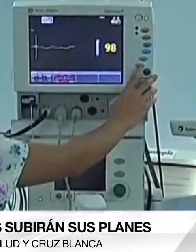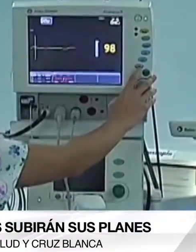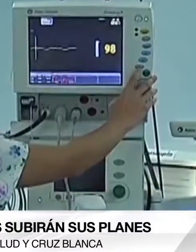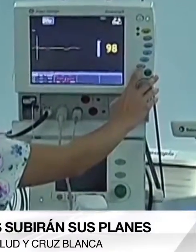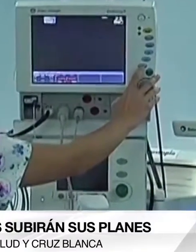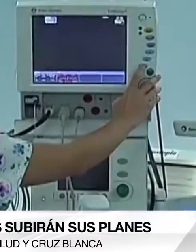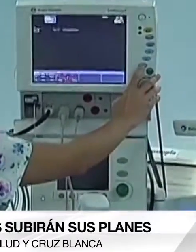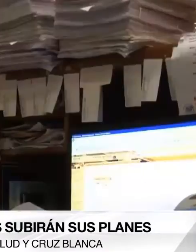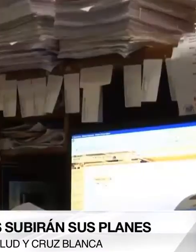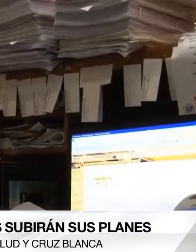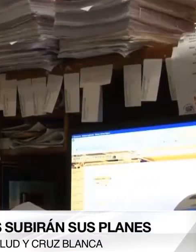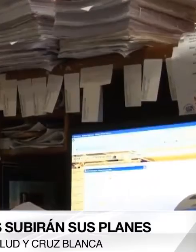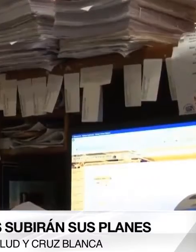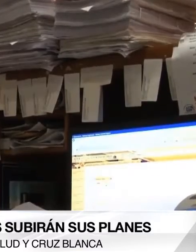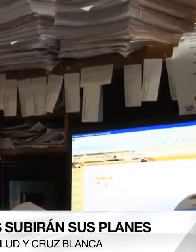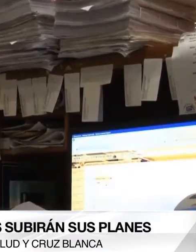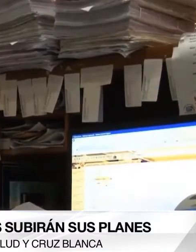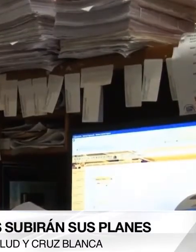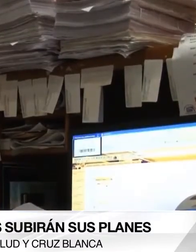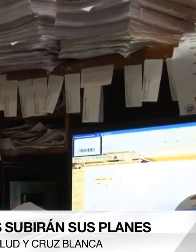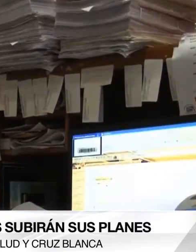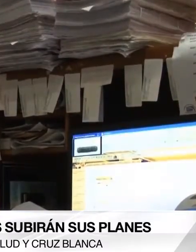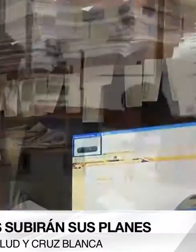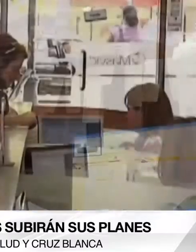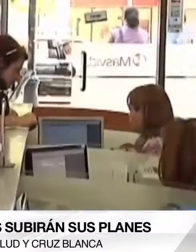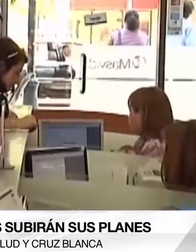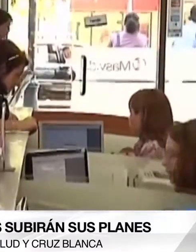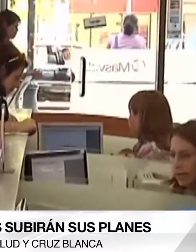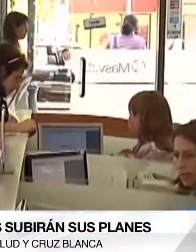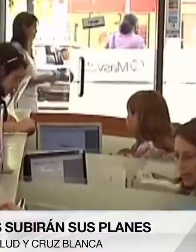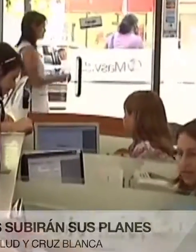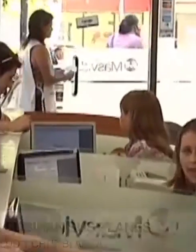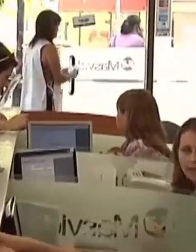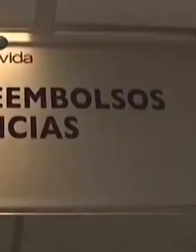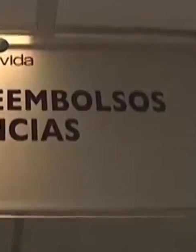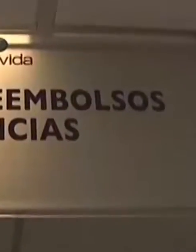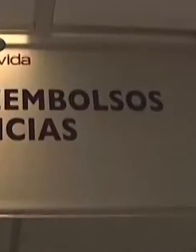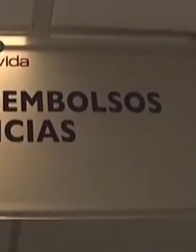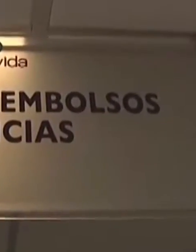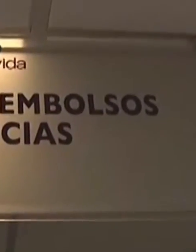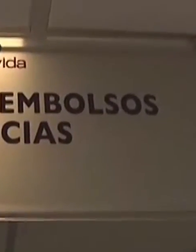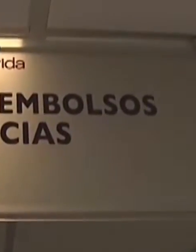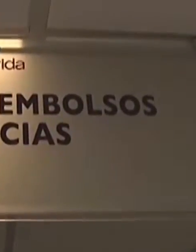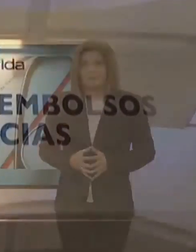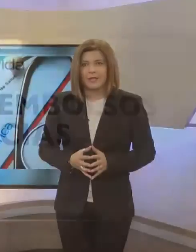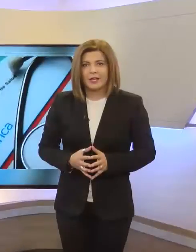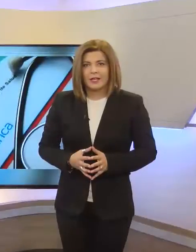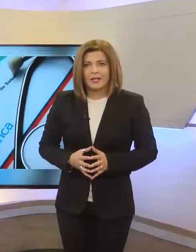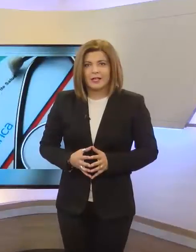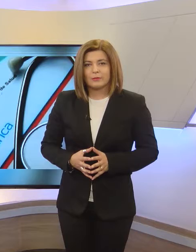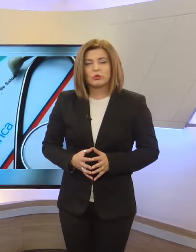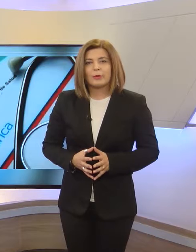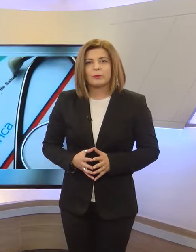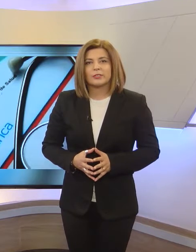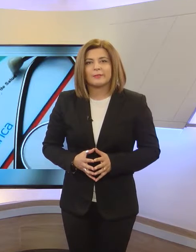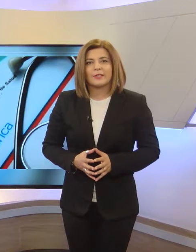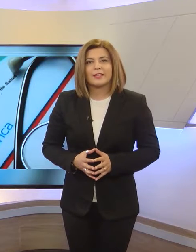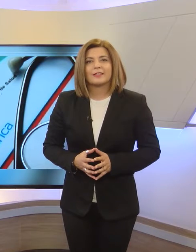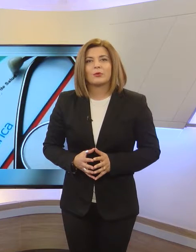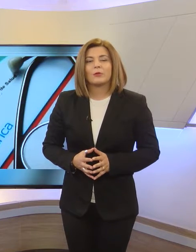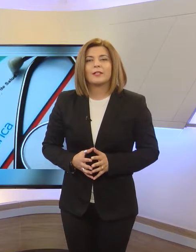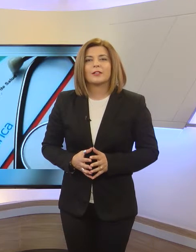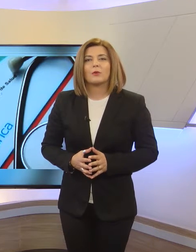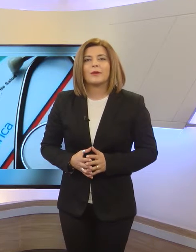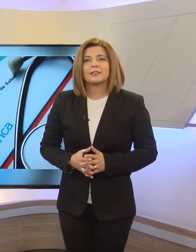valores, al igual que Masvida, que además mantendrá a sus afiliados como cautivos hasta el 30 de abril. Hacemos una pausa